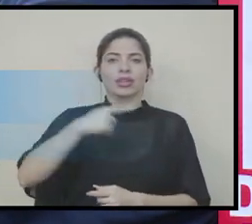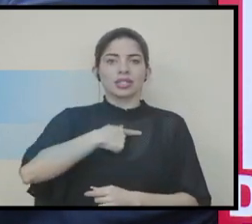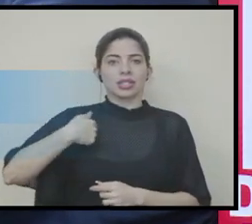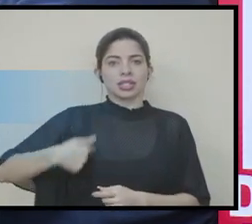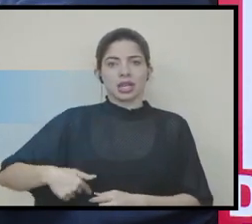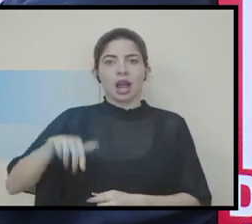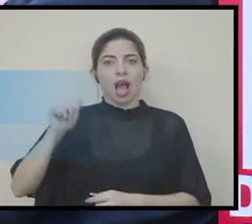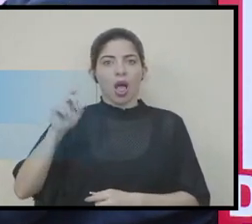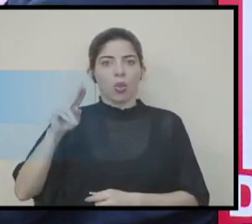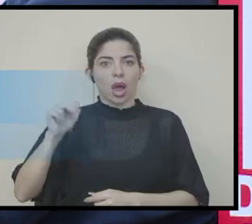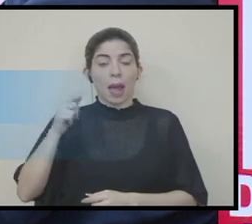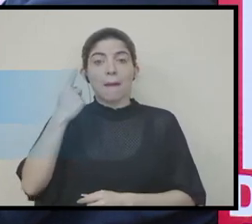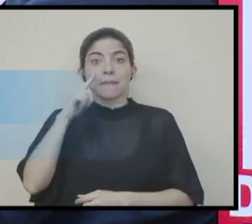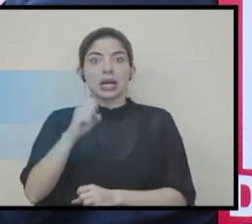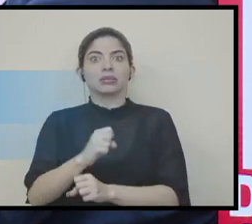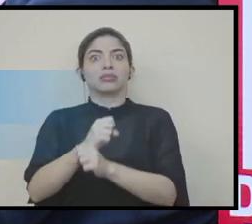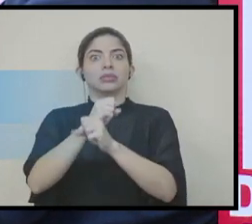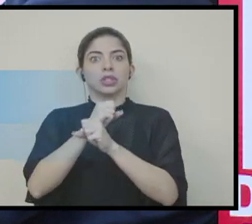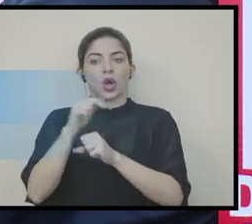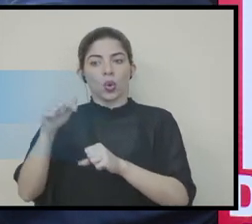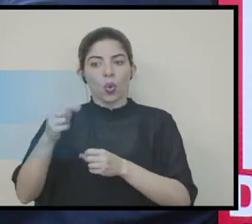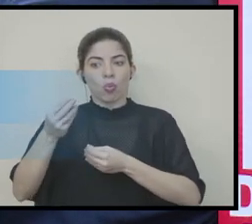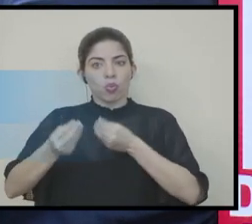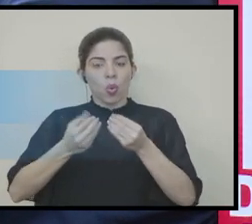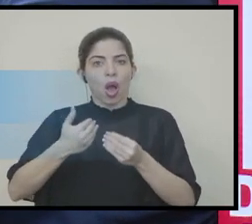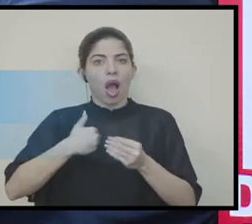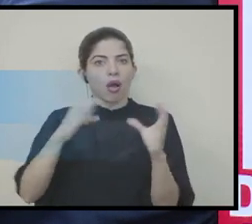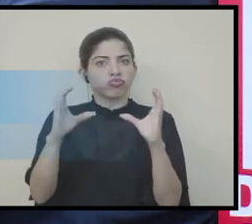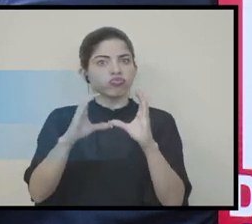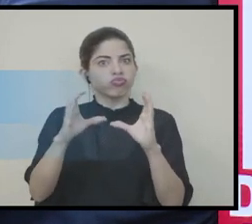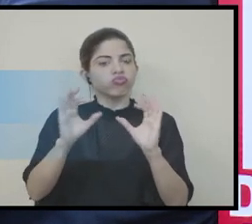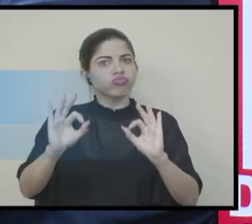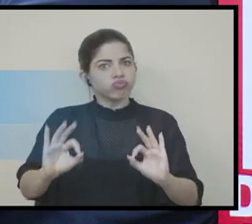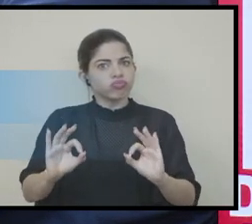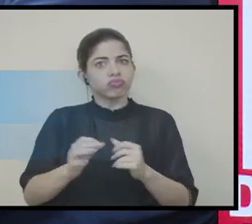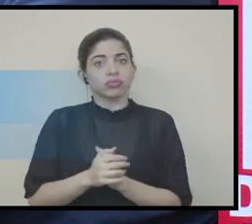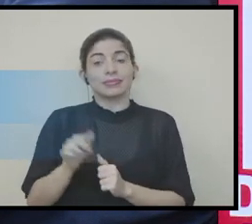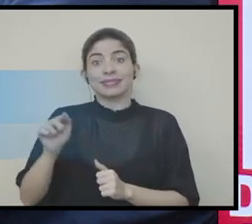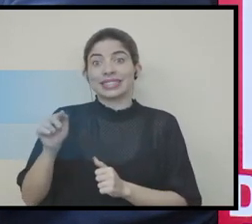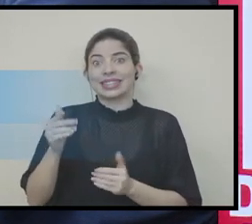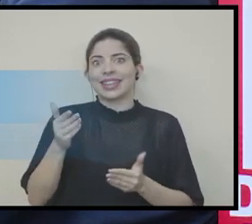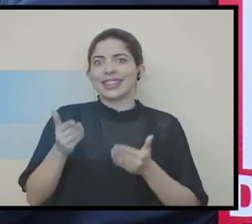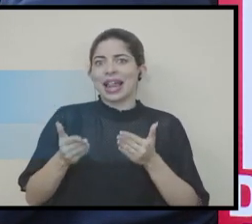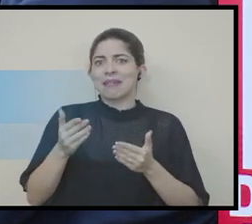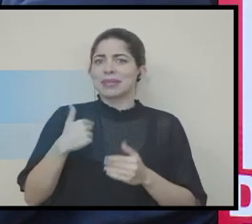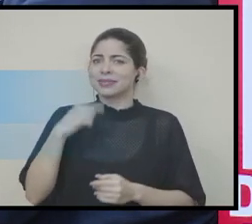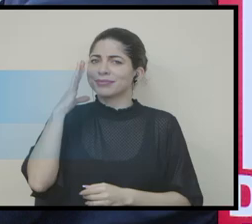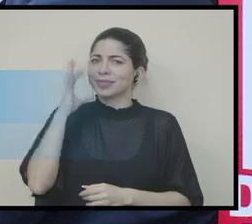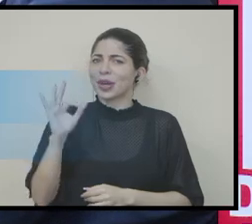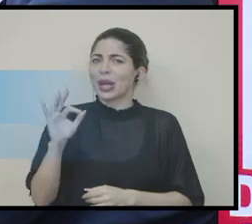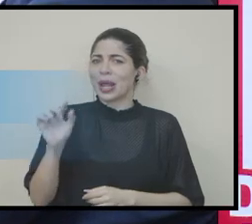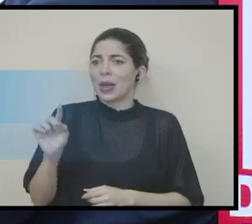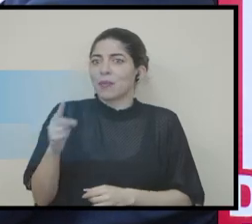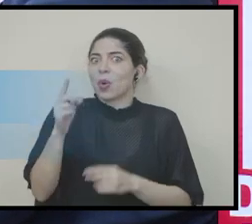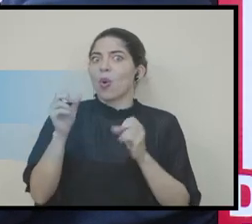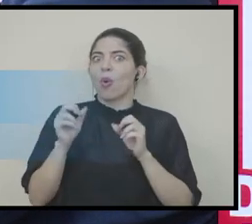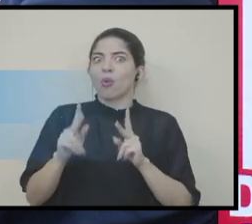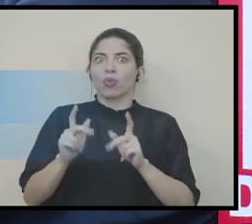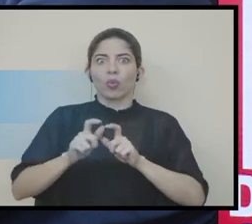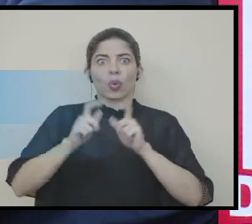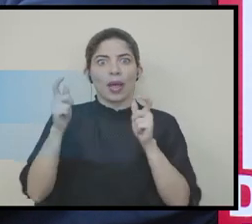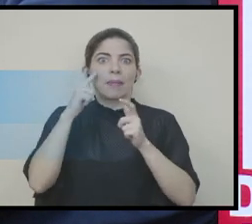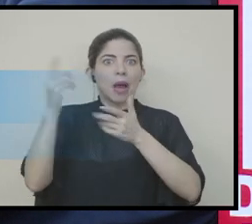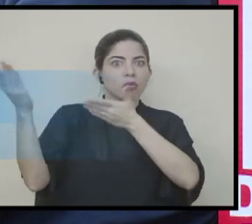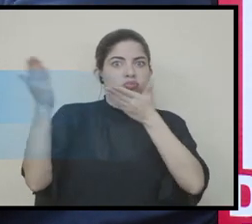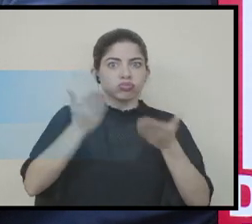así garantizar que el producto que uno trae viene bien certificado. Y desde entonces, esa fue tal vez, creo que una de las oportunidades más grandes para